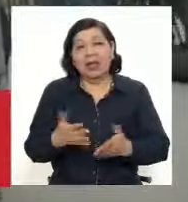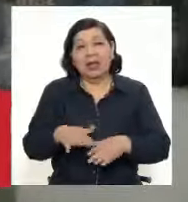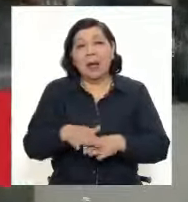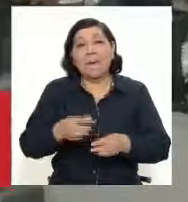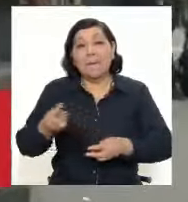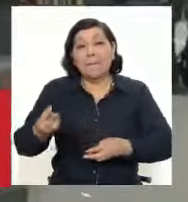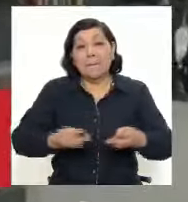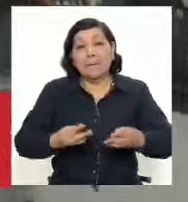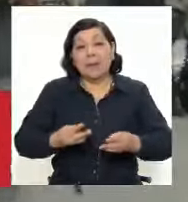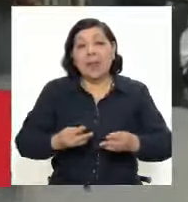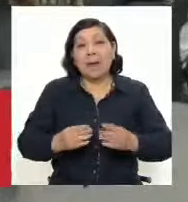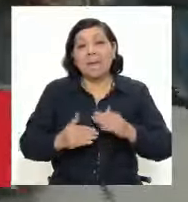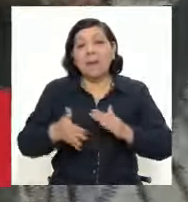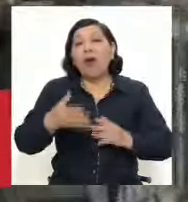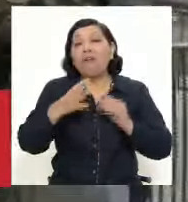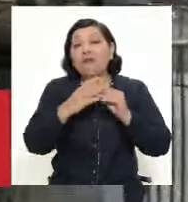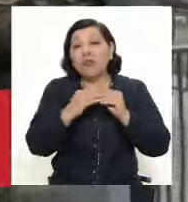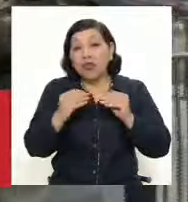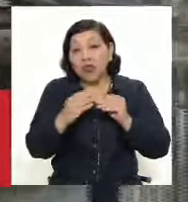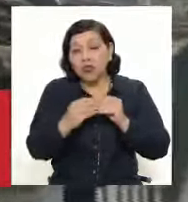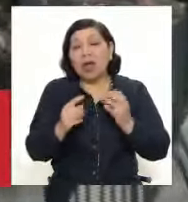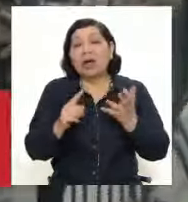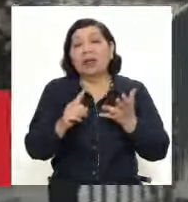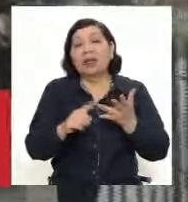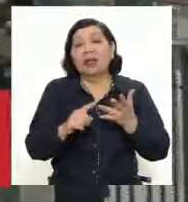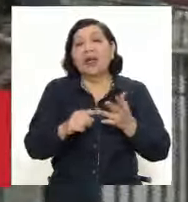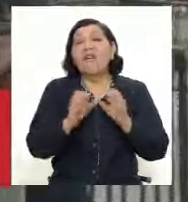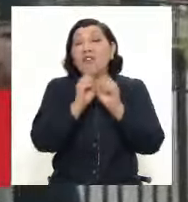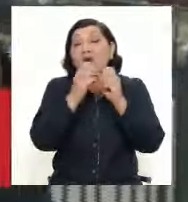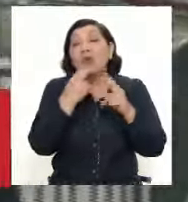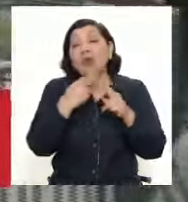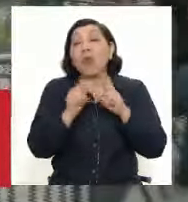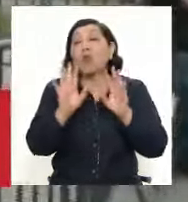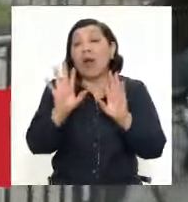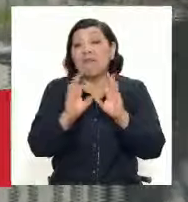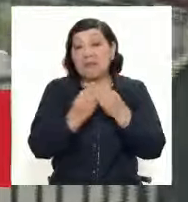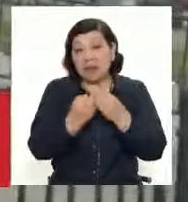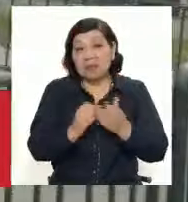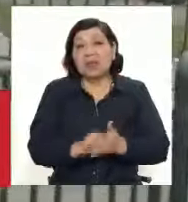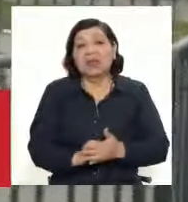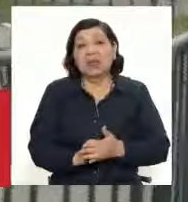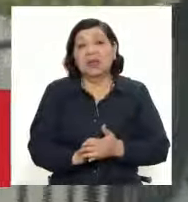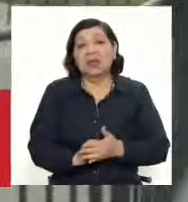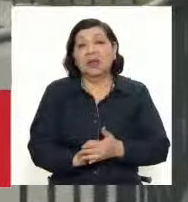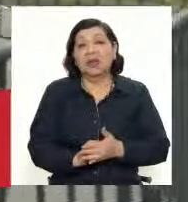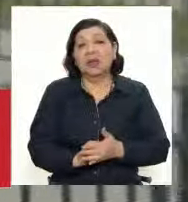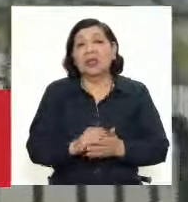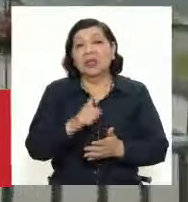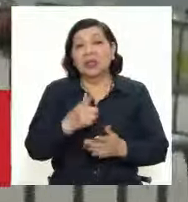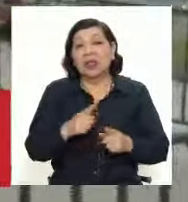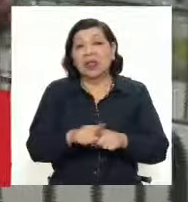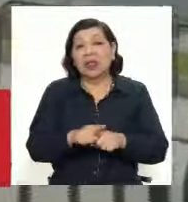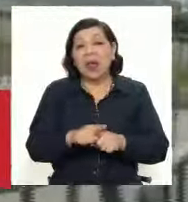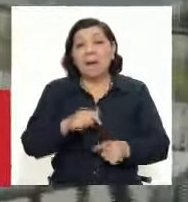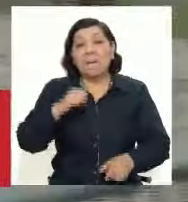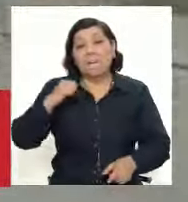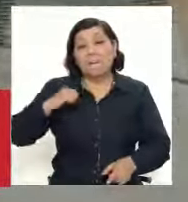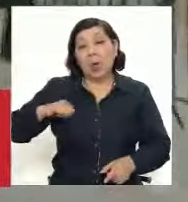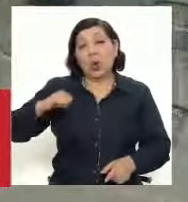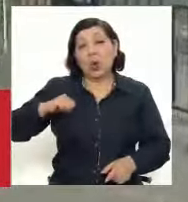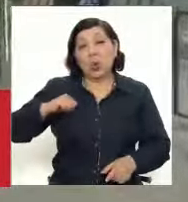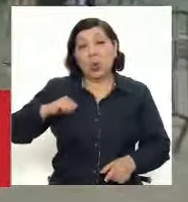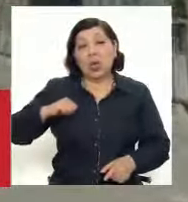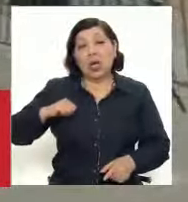del mercado de mayoristas de frutas, una familia, Cordero Yontoy, tenemos de la